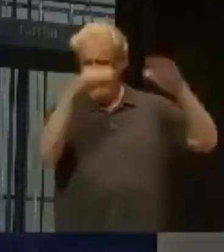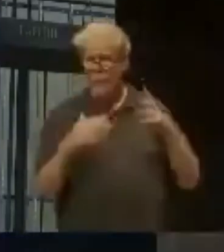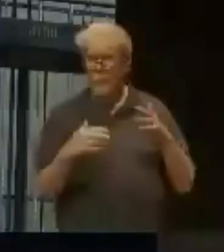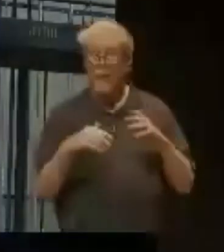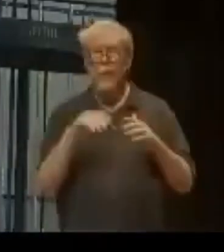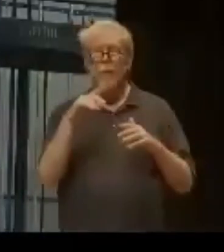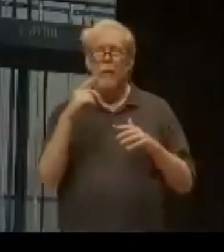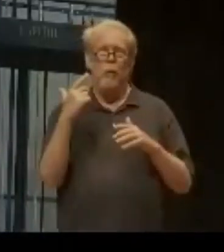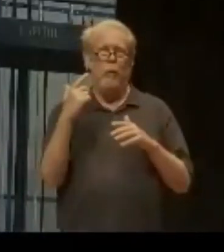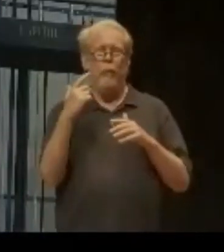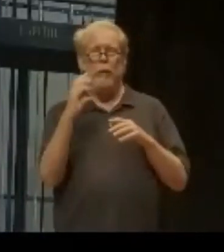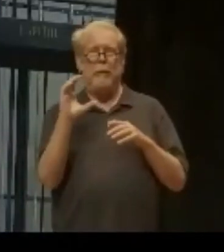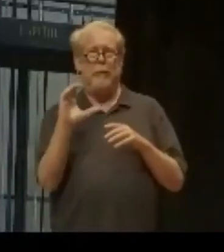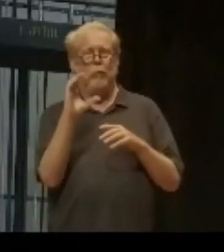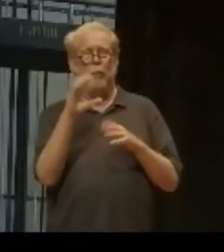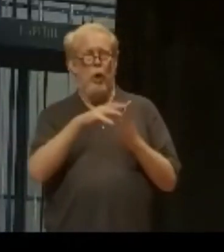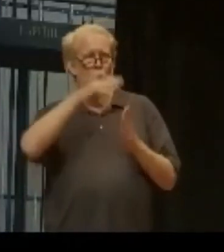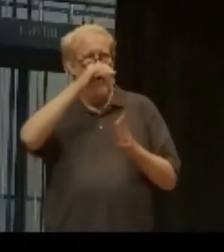200,000 pies cuadrados.